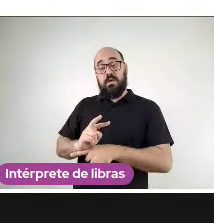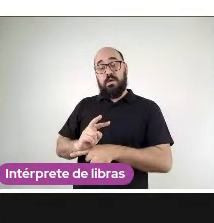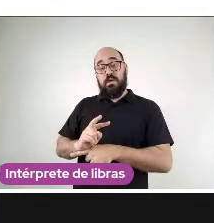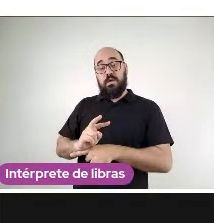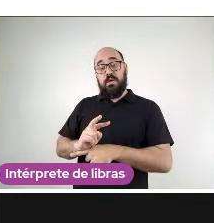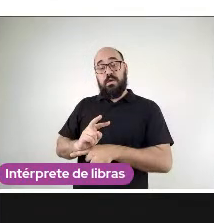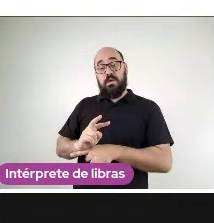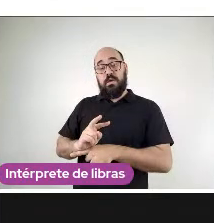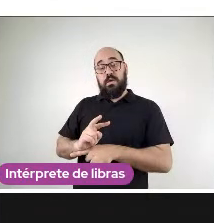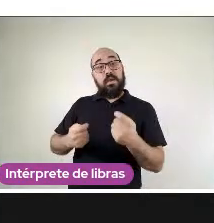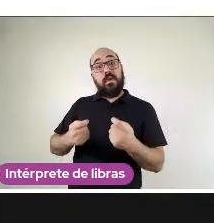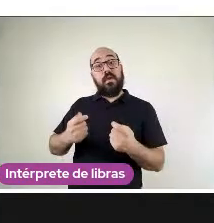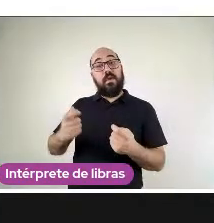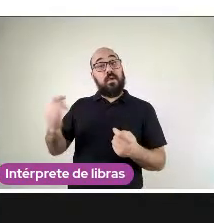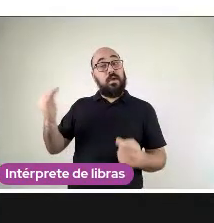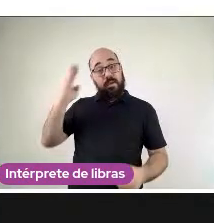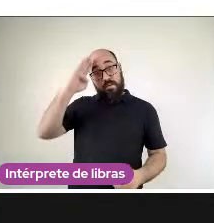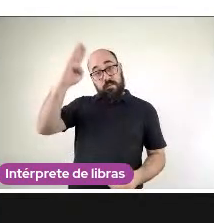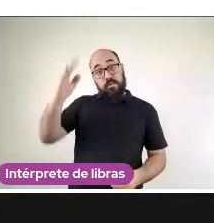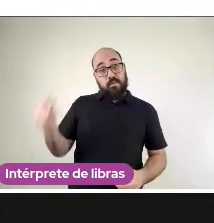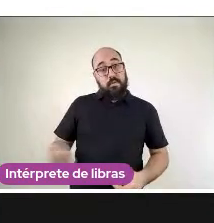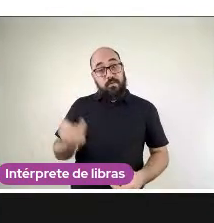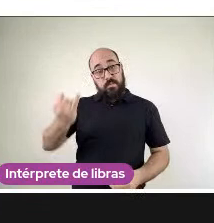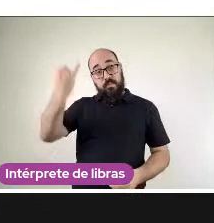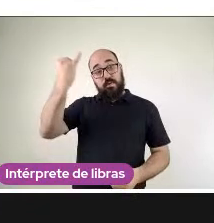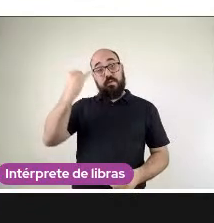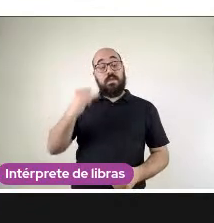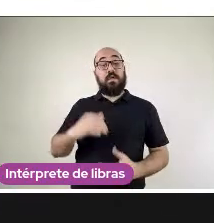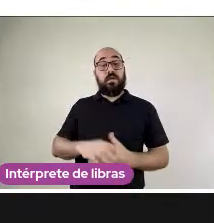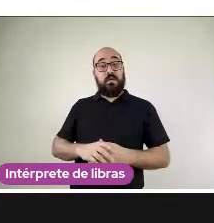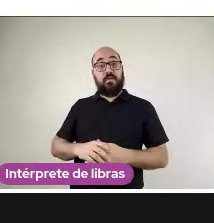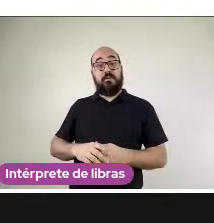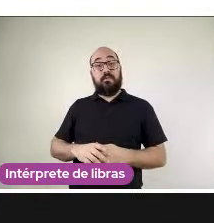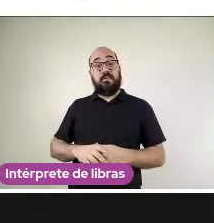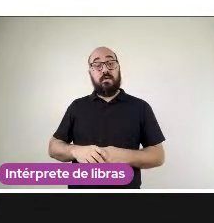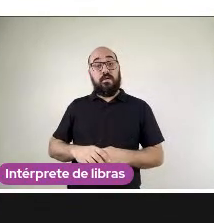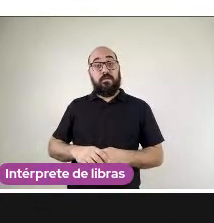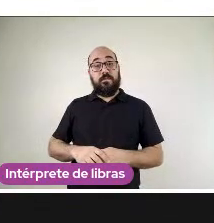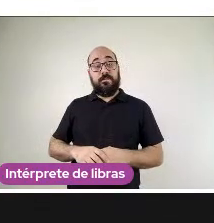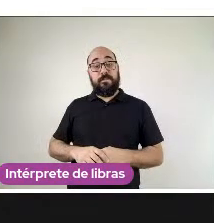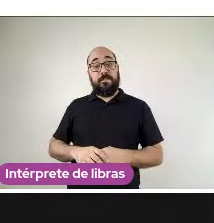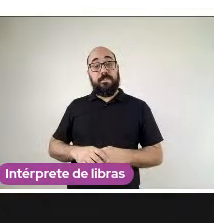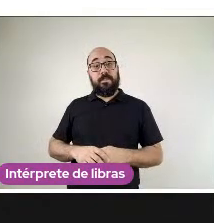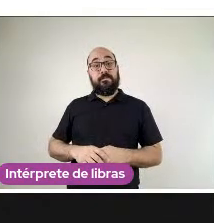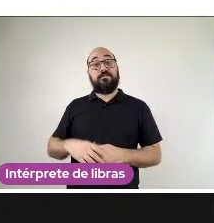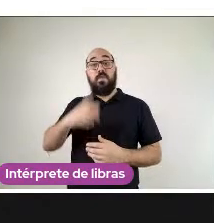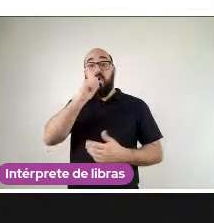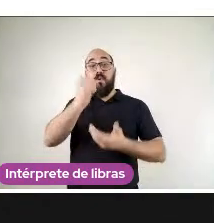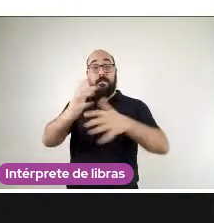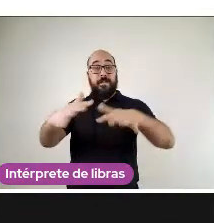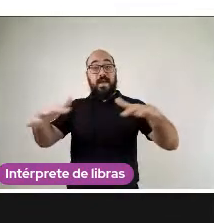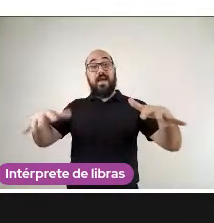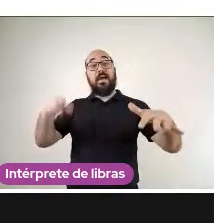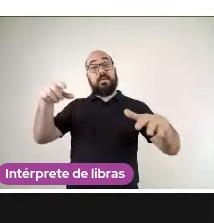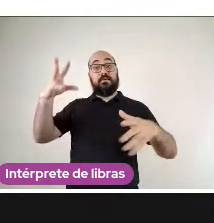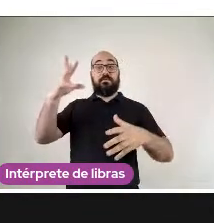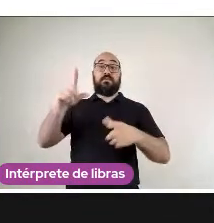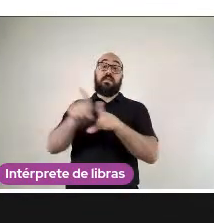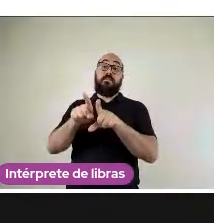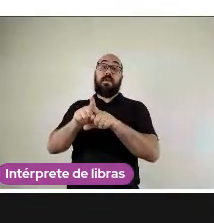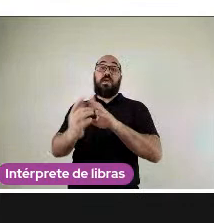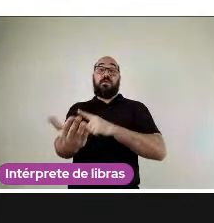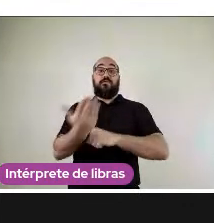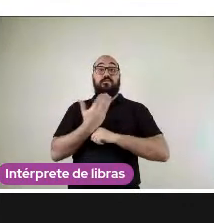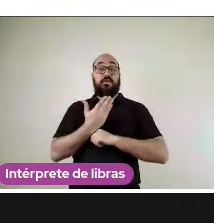de trabajo, a nivel de turismo que llega. Aquí, a diferencia de Costa Rica, los pescadores no tienen el problema de pobreza como